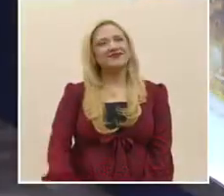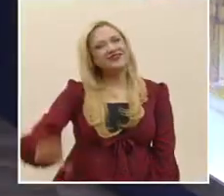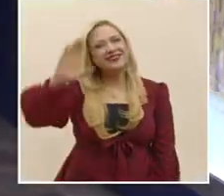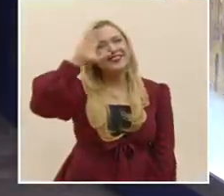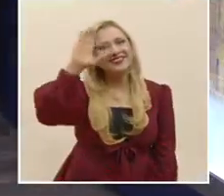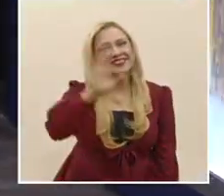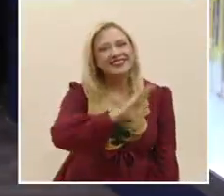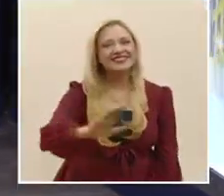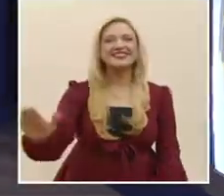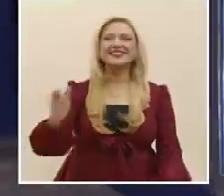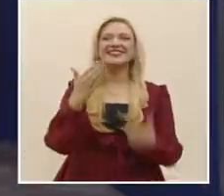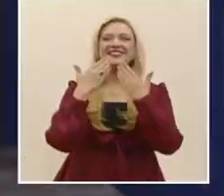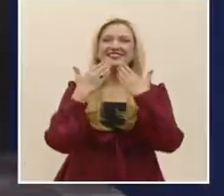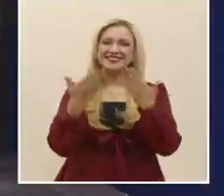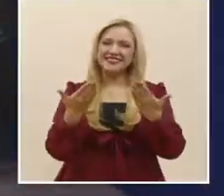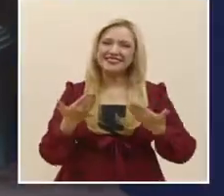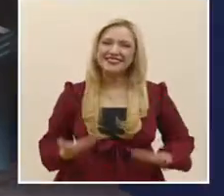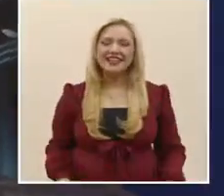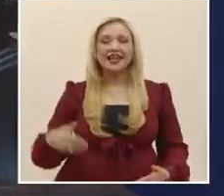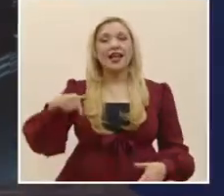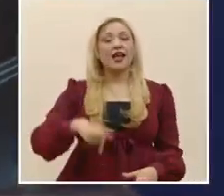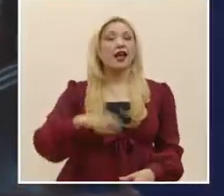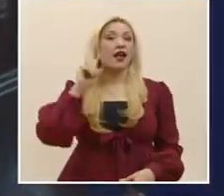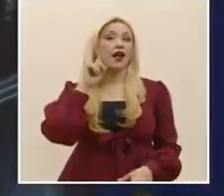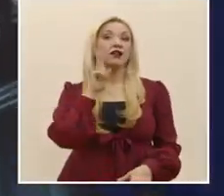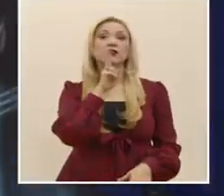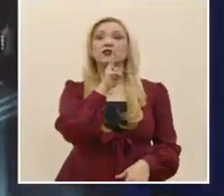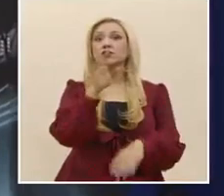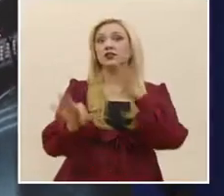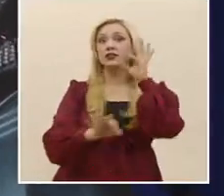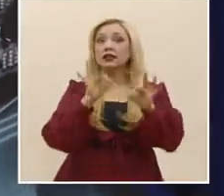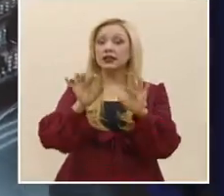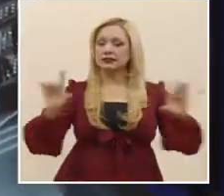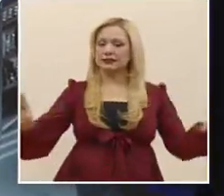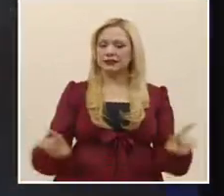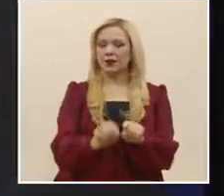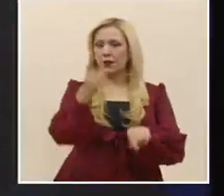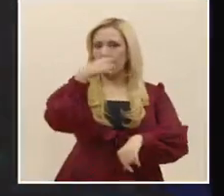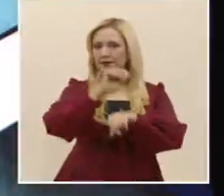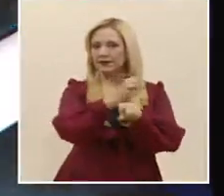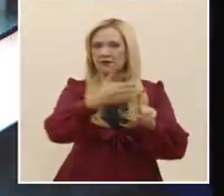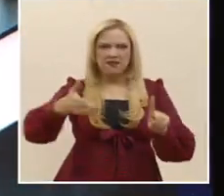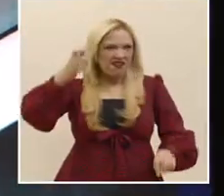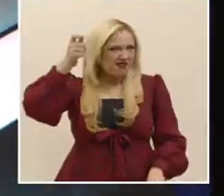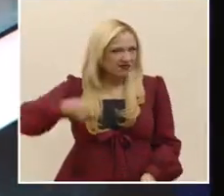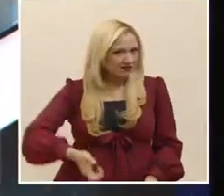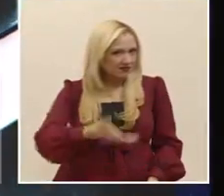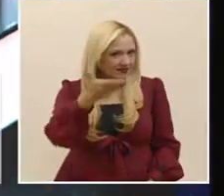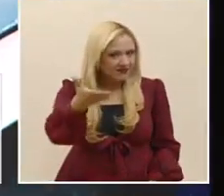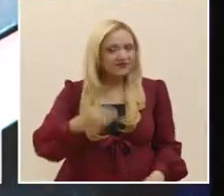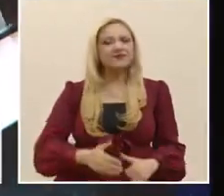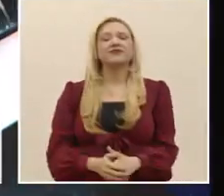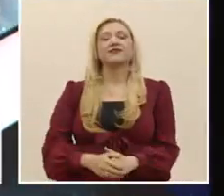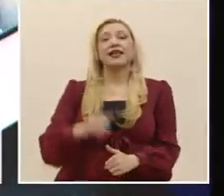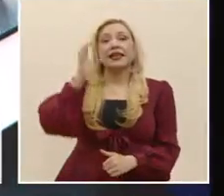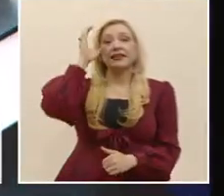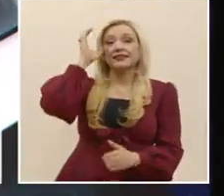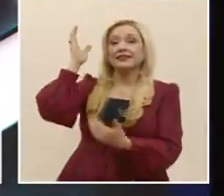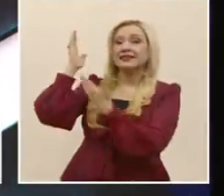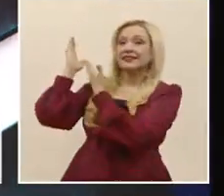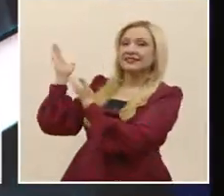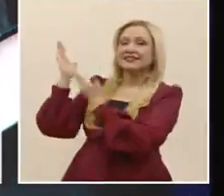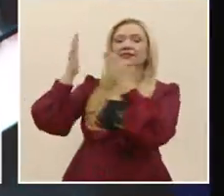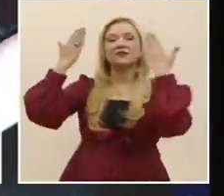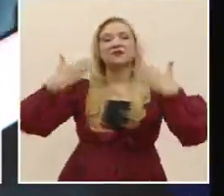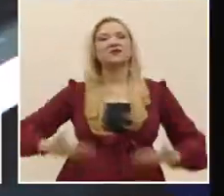Hola, ¿qué tal? Bienvenidos al resumen de las noticias más relevantes de esta semana en el Poder Judicial de la Federación. Citlali Pérez y